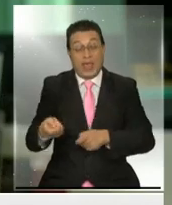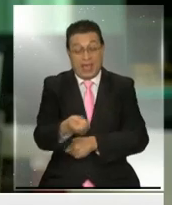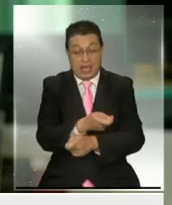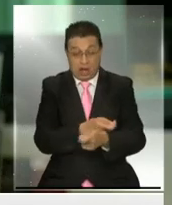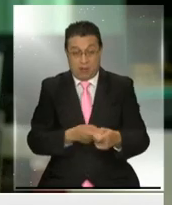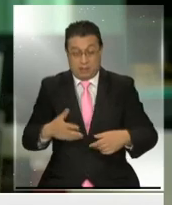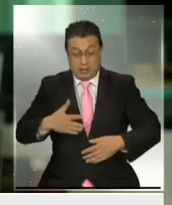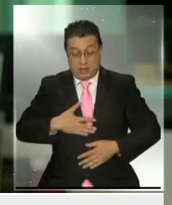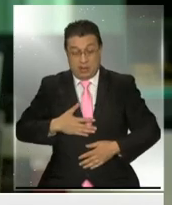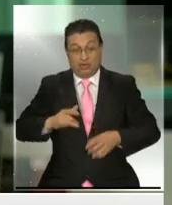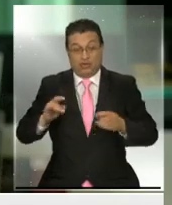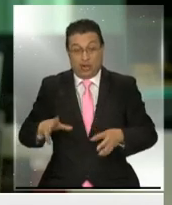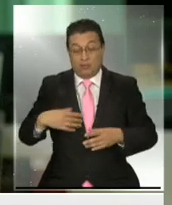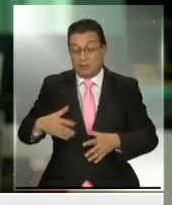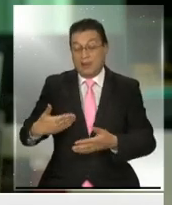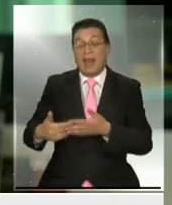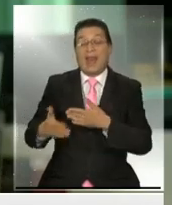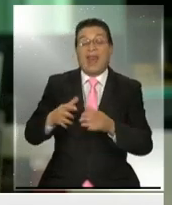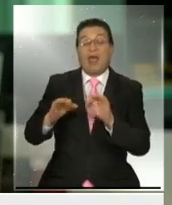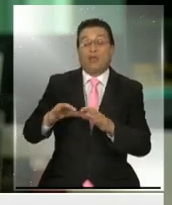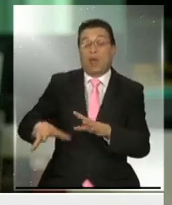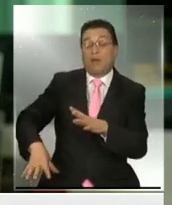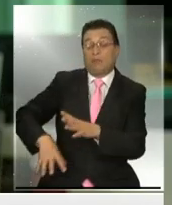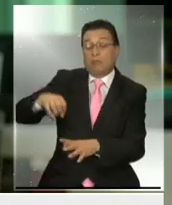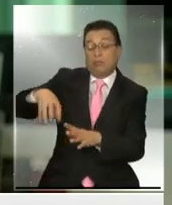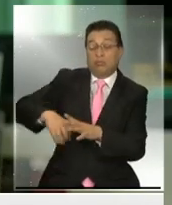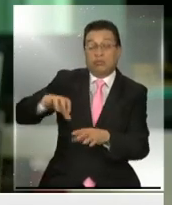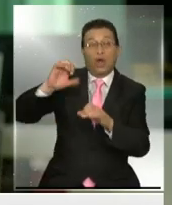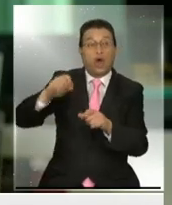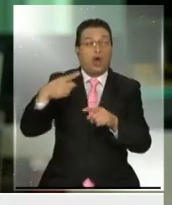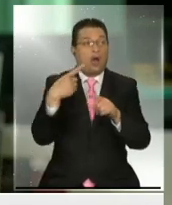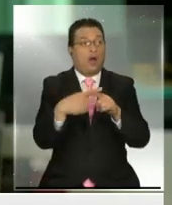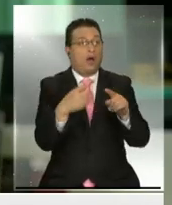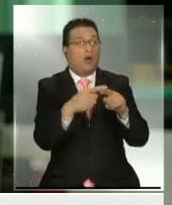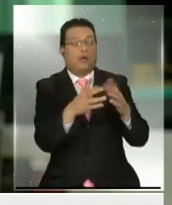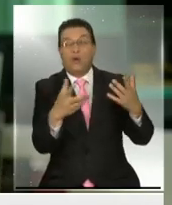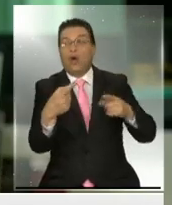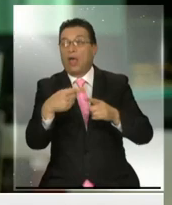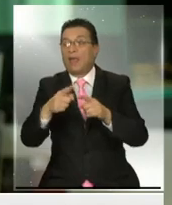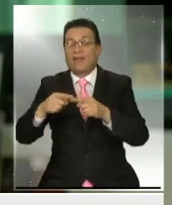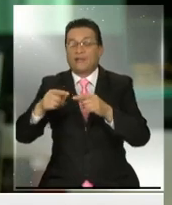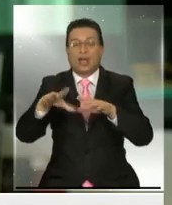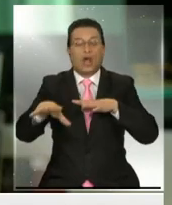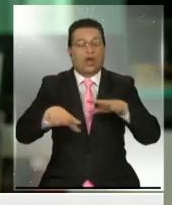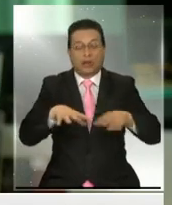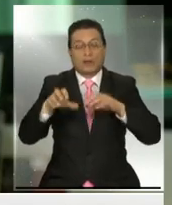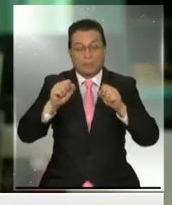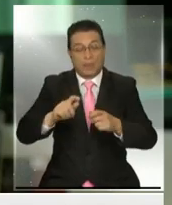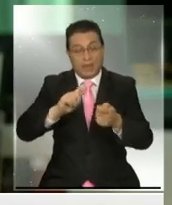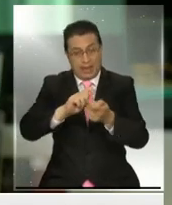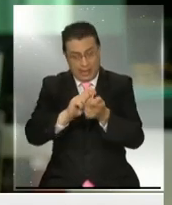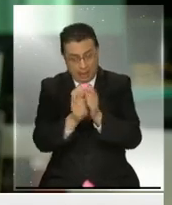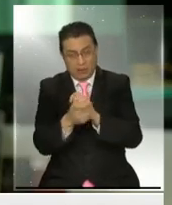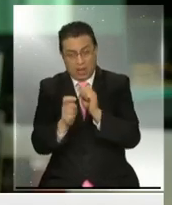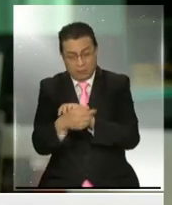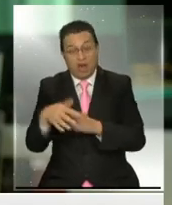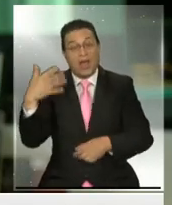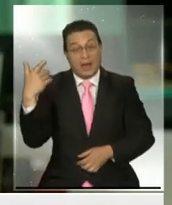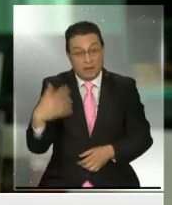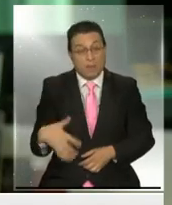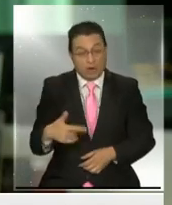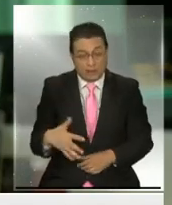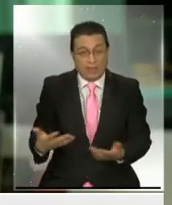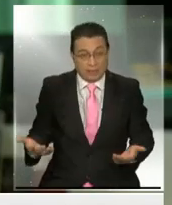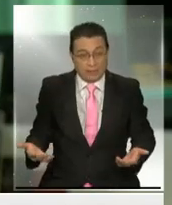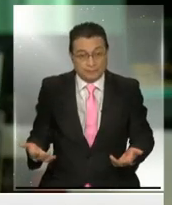fundamentalmente basada en recursos naturales o vamos a tener una diversificación de la matriz productiva que implica cambios importantes respecto a lo